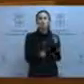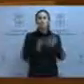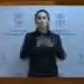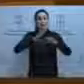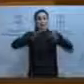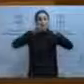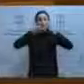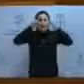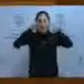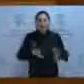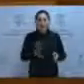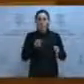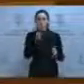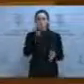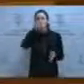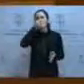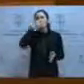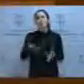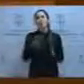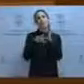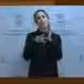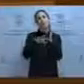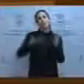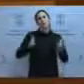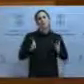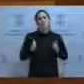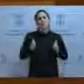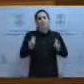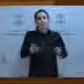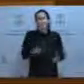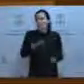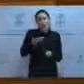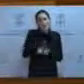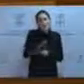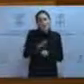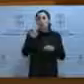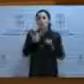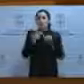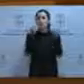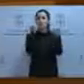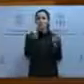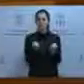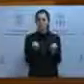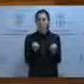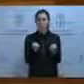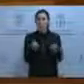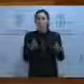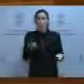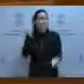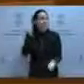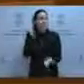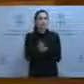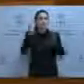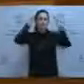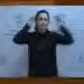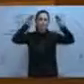es el mayor rédito social que hay en cualquier ámbito político e institucional, que es apostar por la